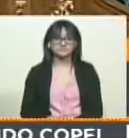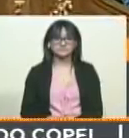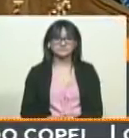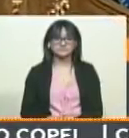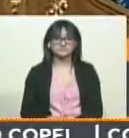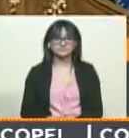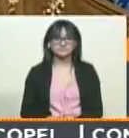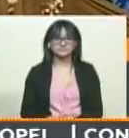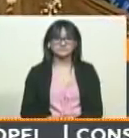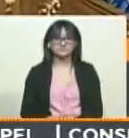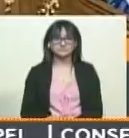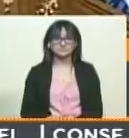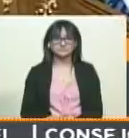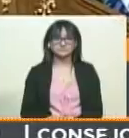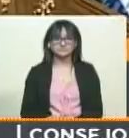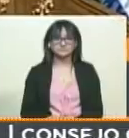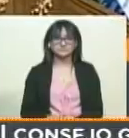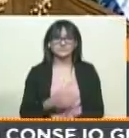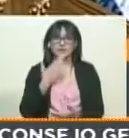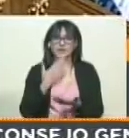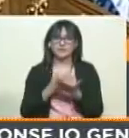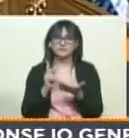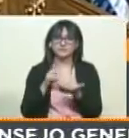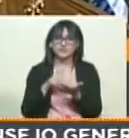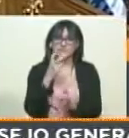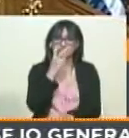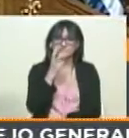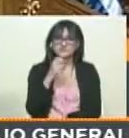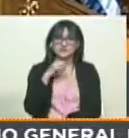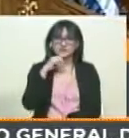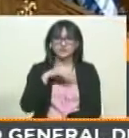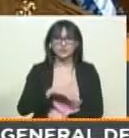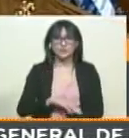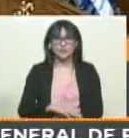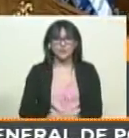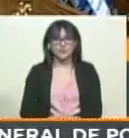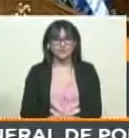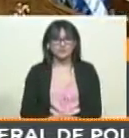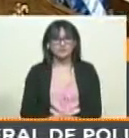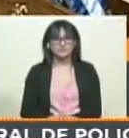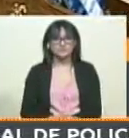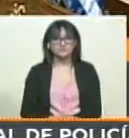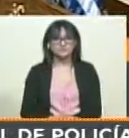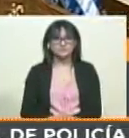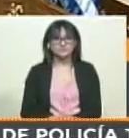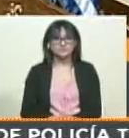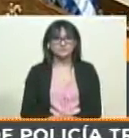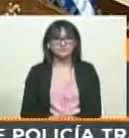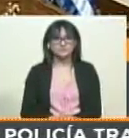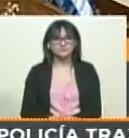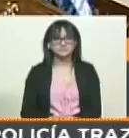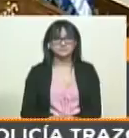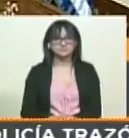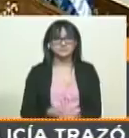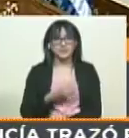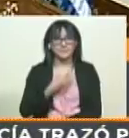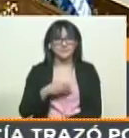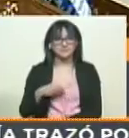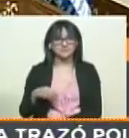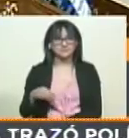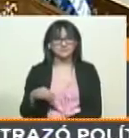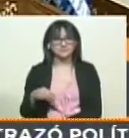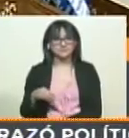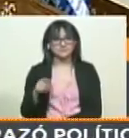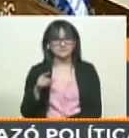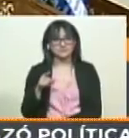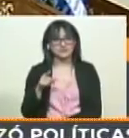Agradecemos entonces esta visita que será histórica, sin duda, del presidente de la hermana República